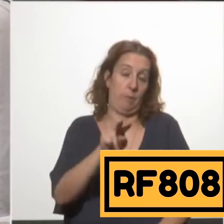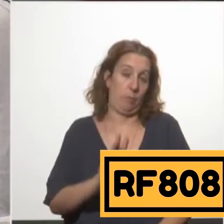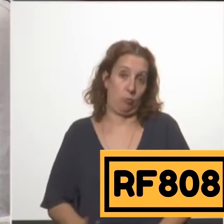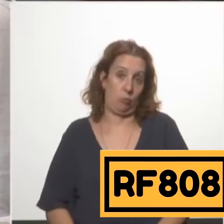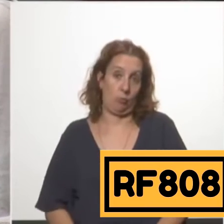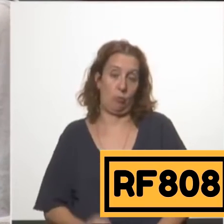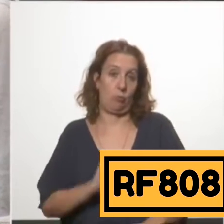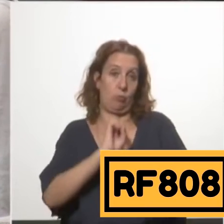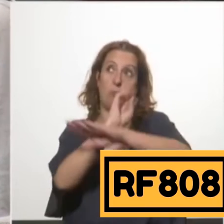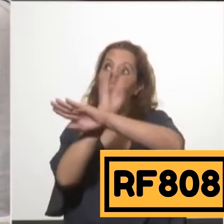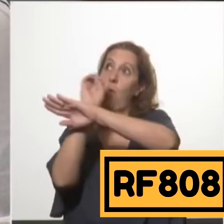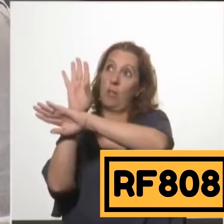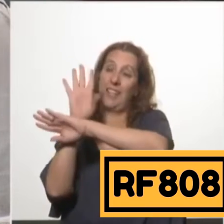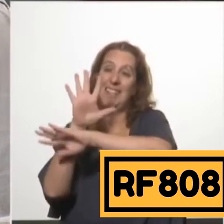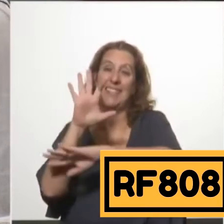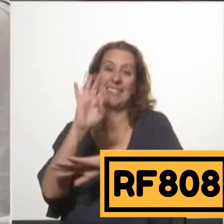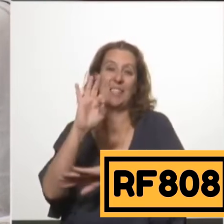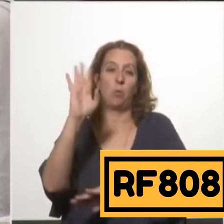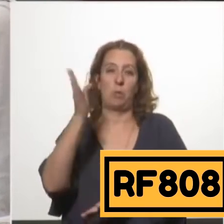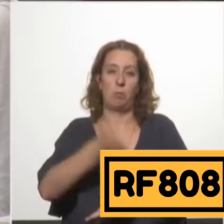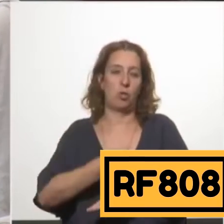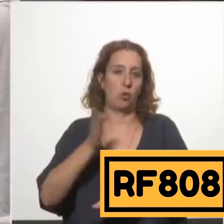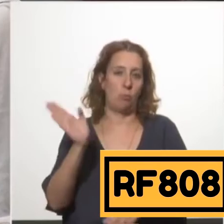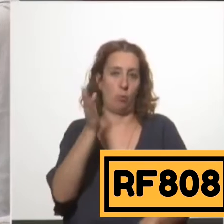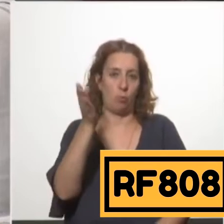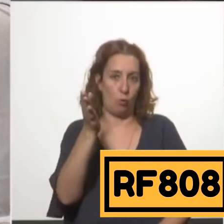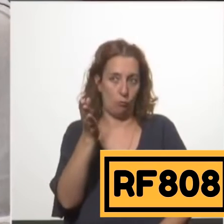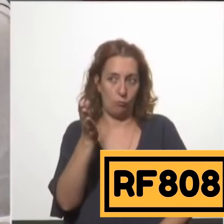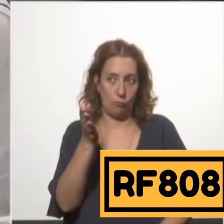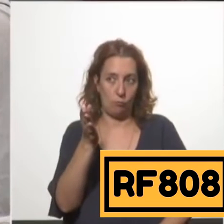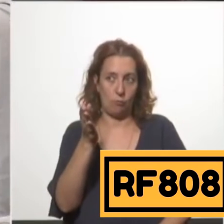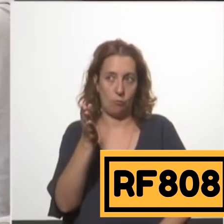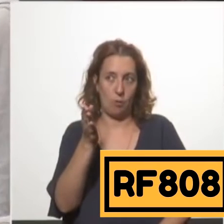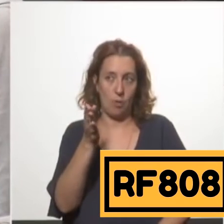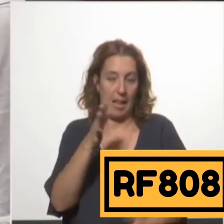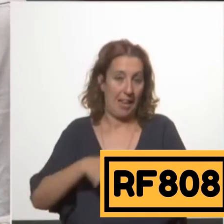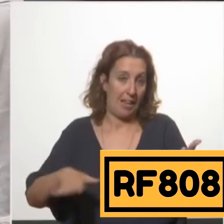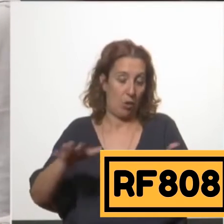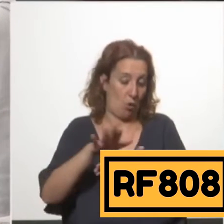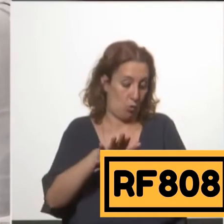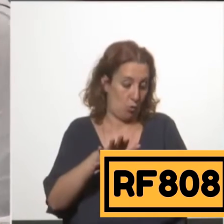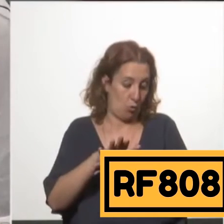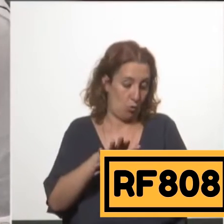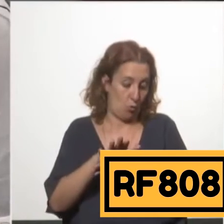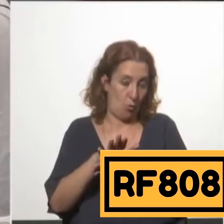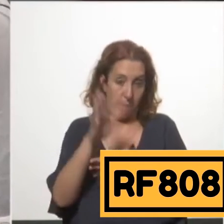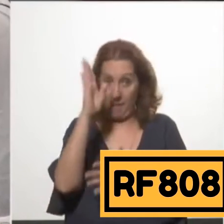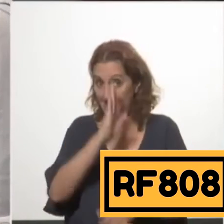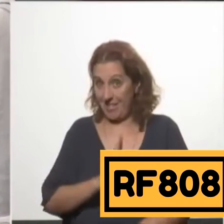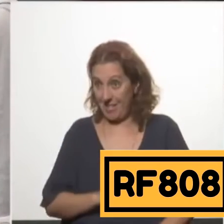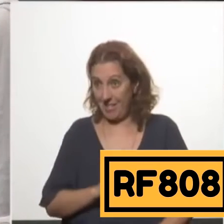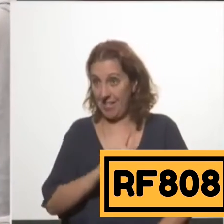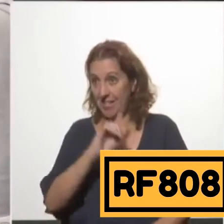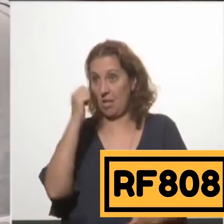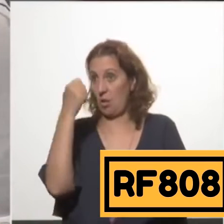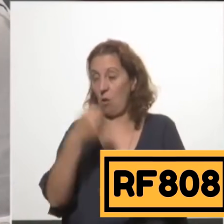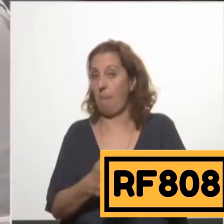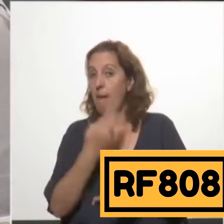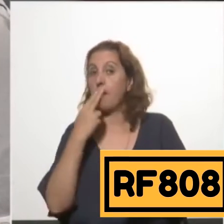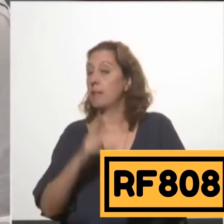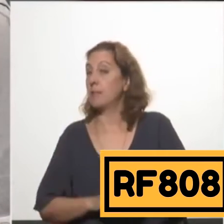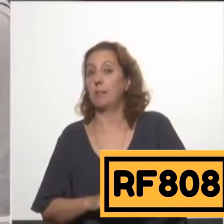que exporta el 50% de su producción a la región, y sobre todo a Brasil, y no paga